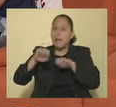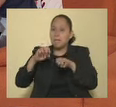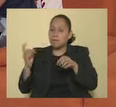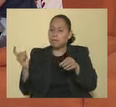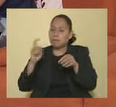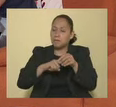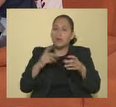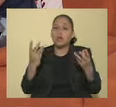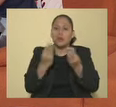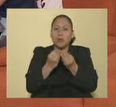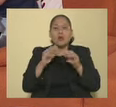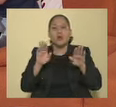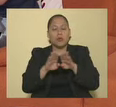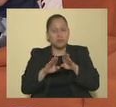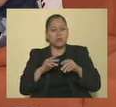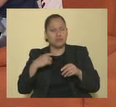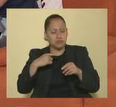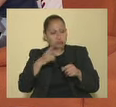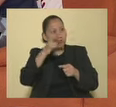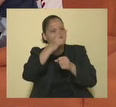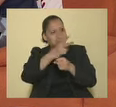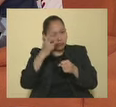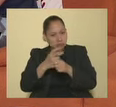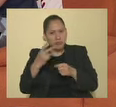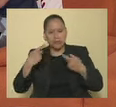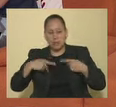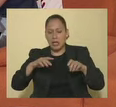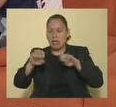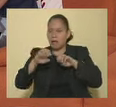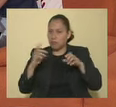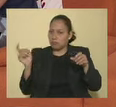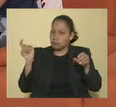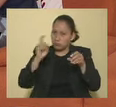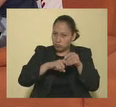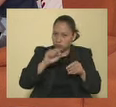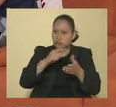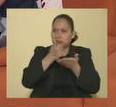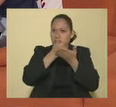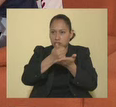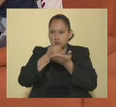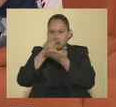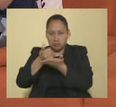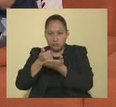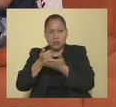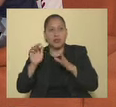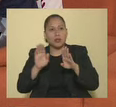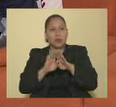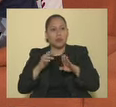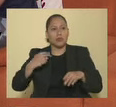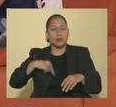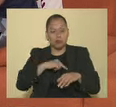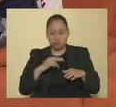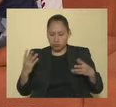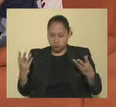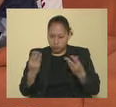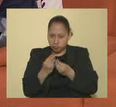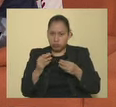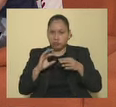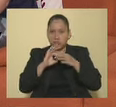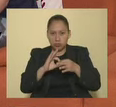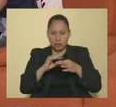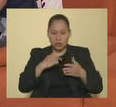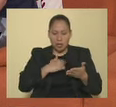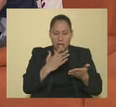e instituciones? Pues invitando a empresarios a que se unan a nuestra causa. tratando de generar una relación